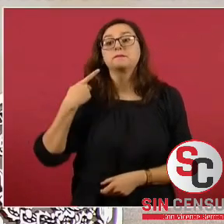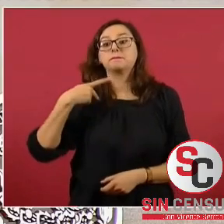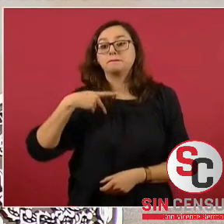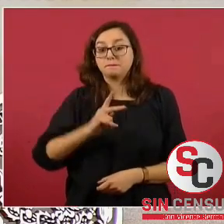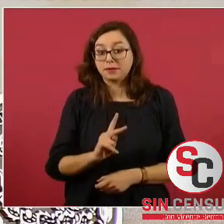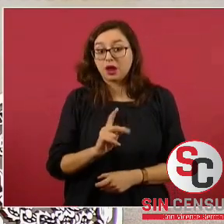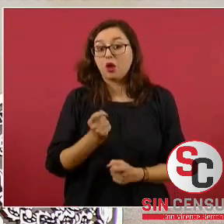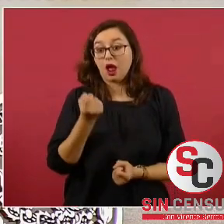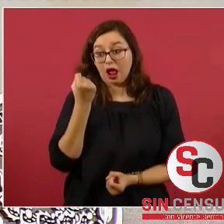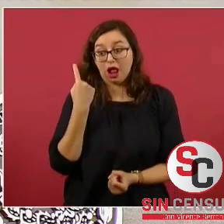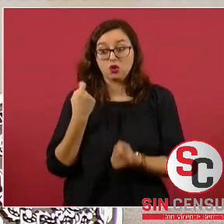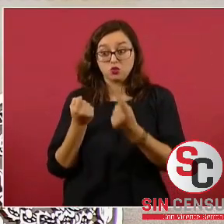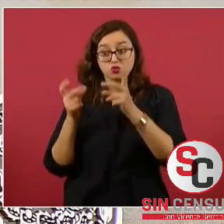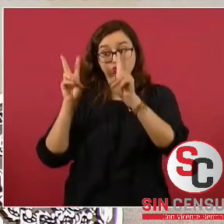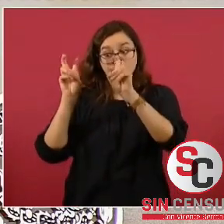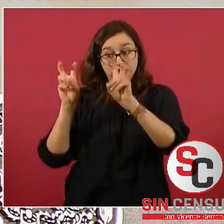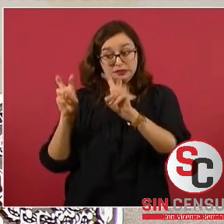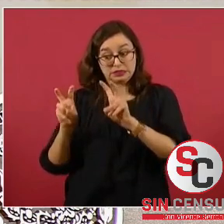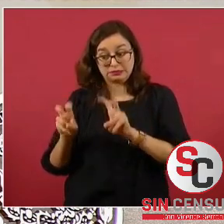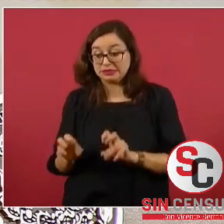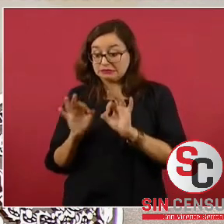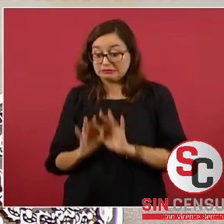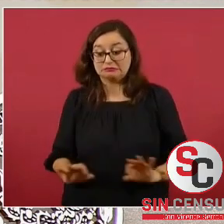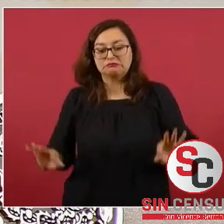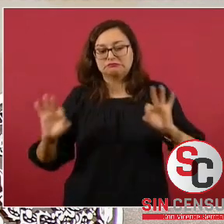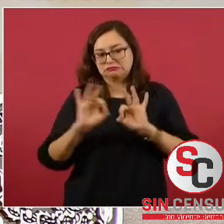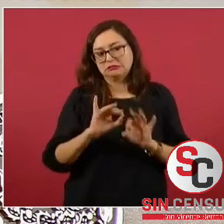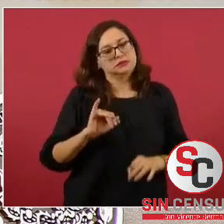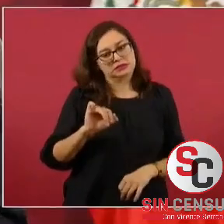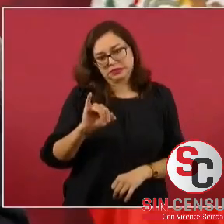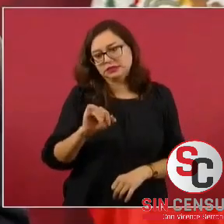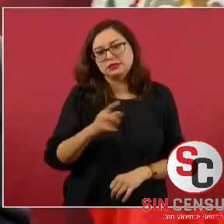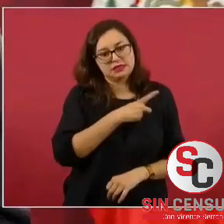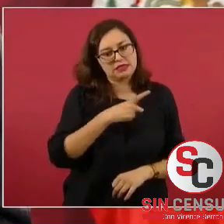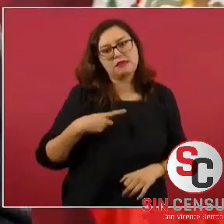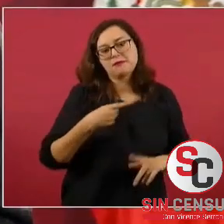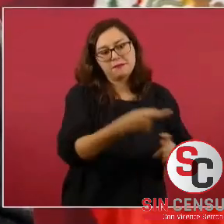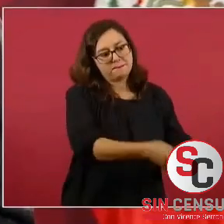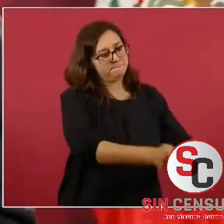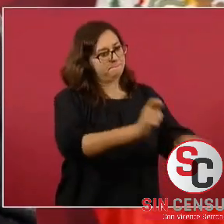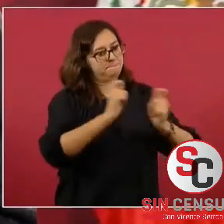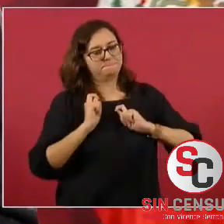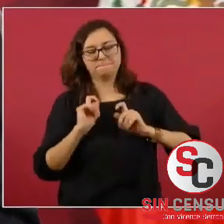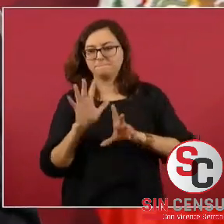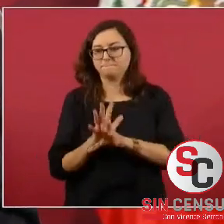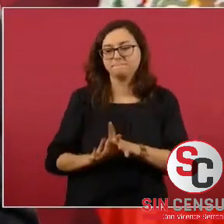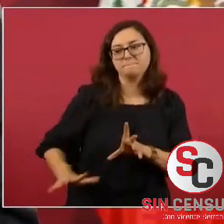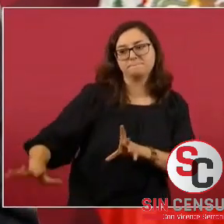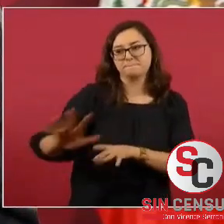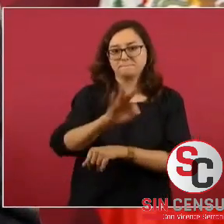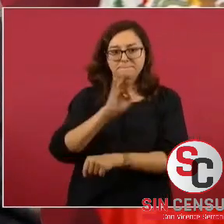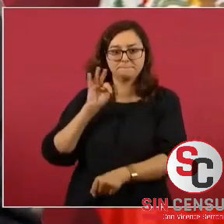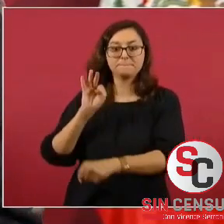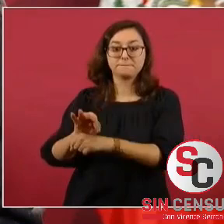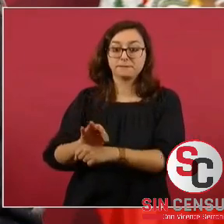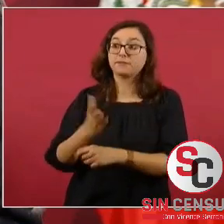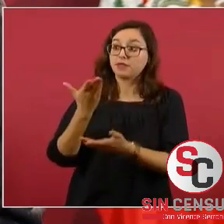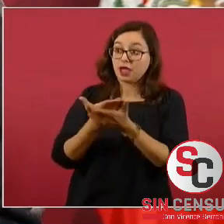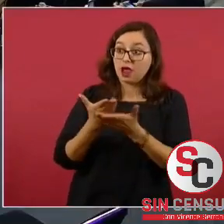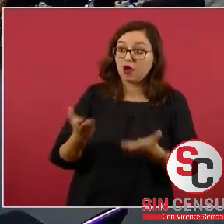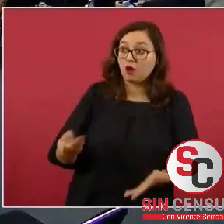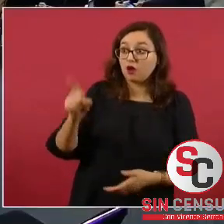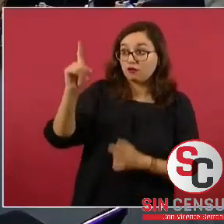estratégicas, porque está de por medio el interés público. Y